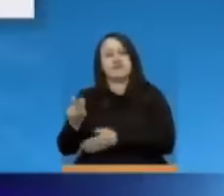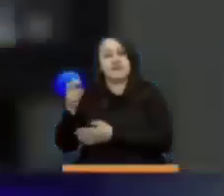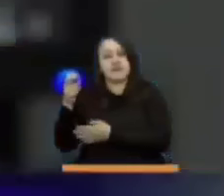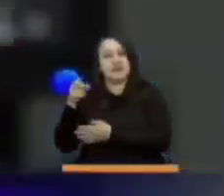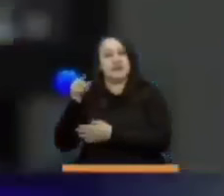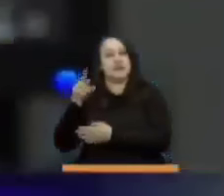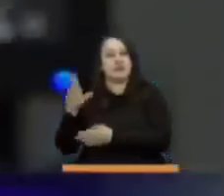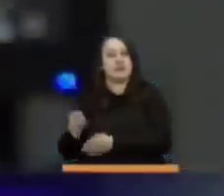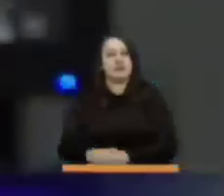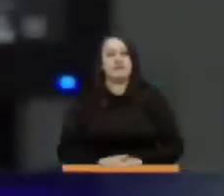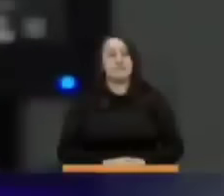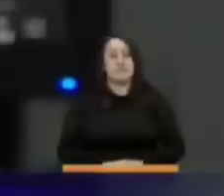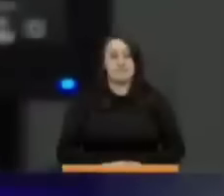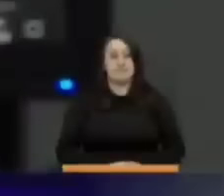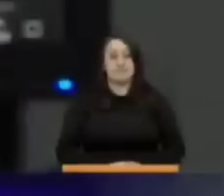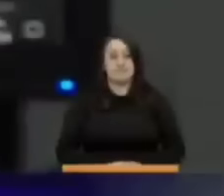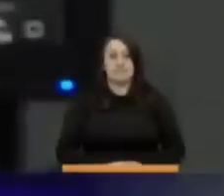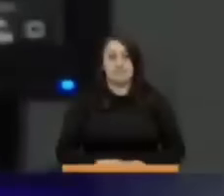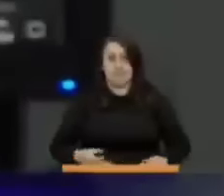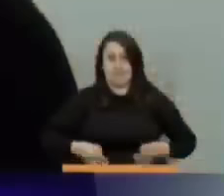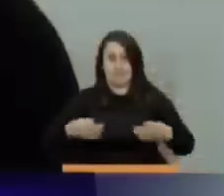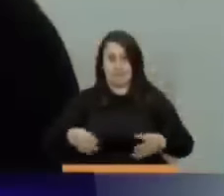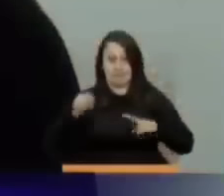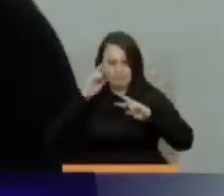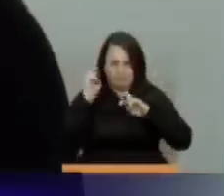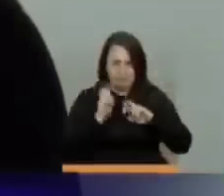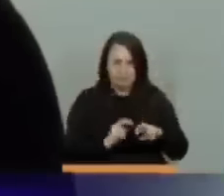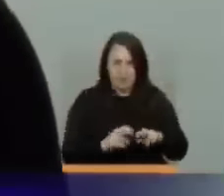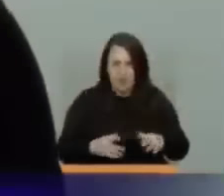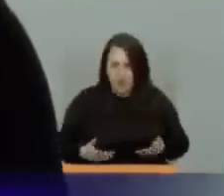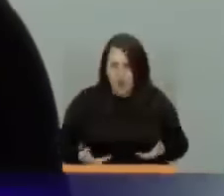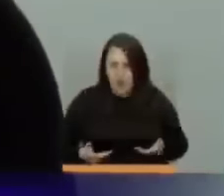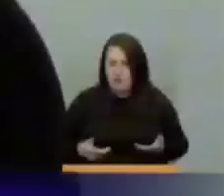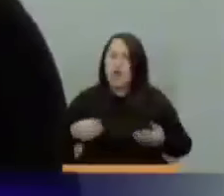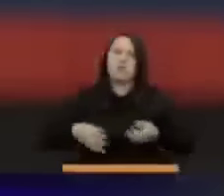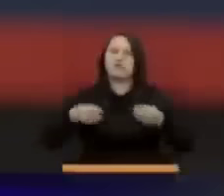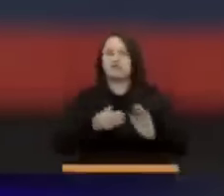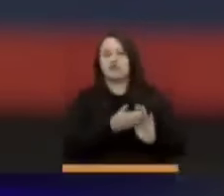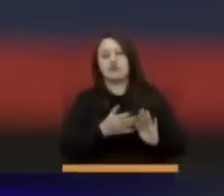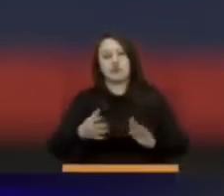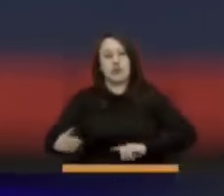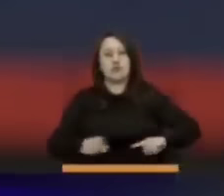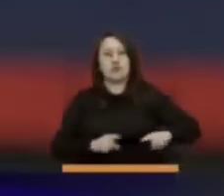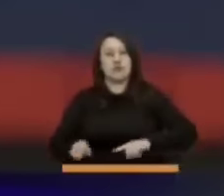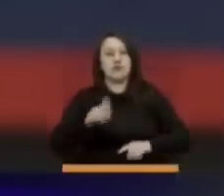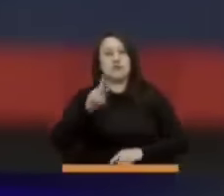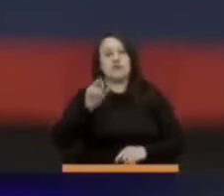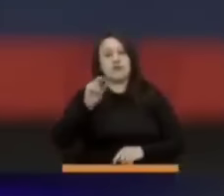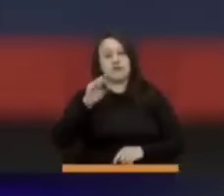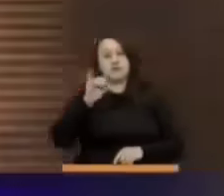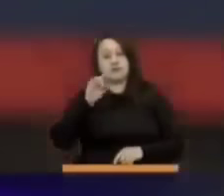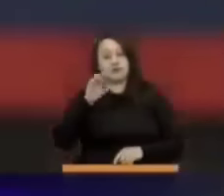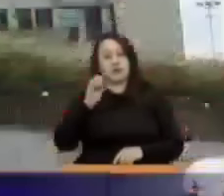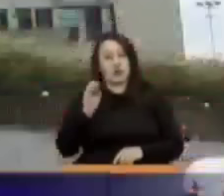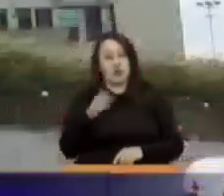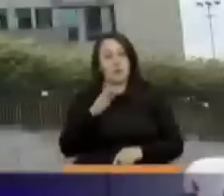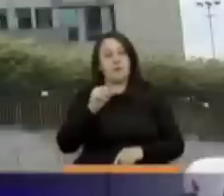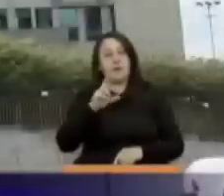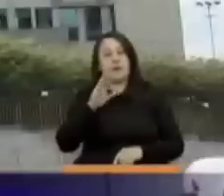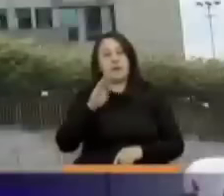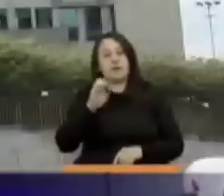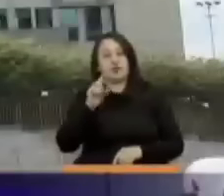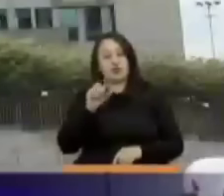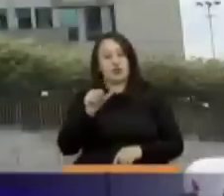seccional Risaralda. Esta adquisición de software de espionaje para la Fiscalía se habría dado durante la administración de Francisco Barbosa, época en la que la directora